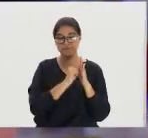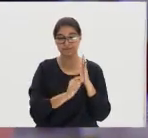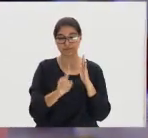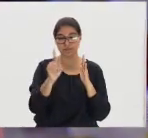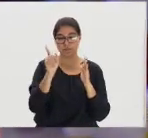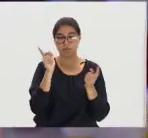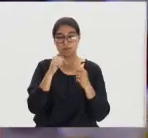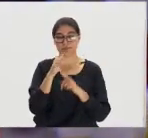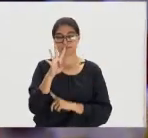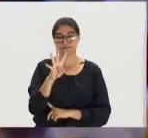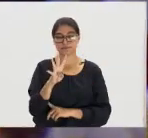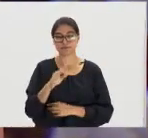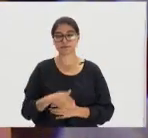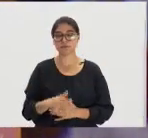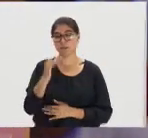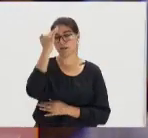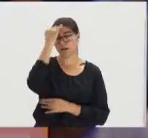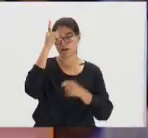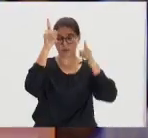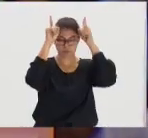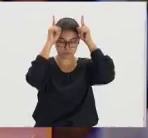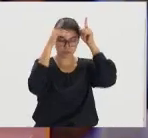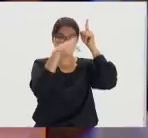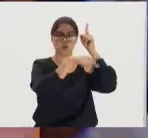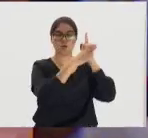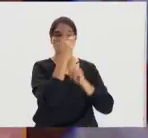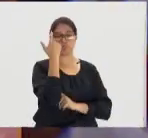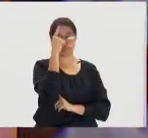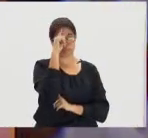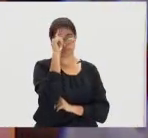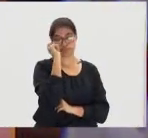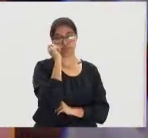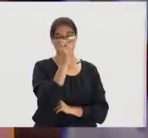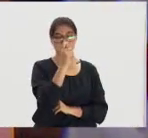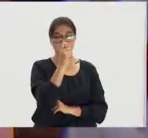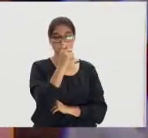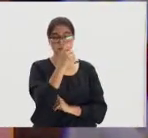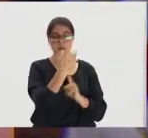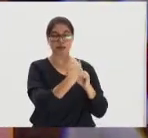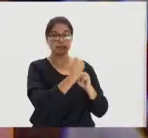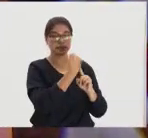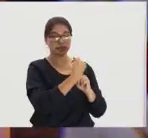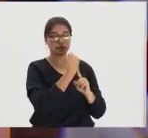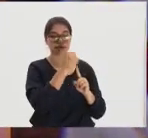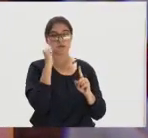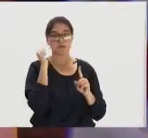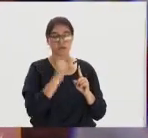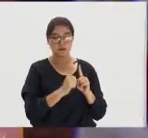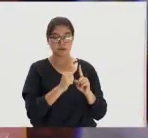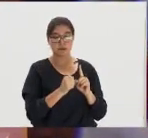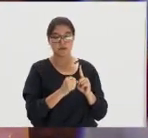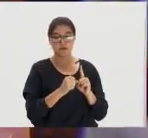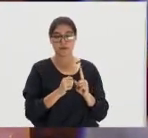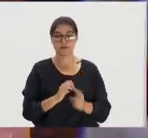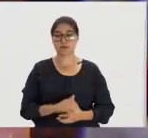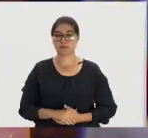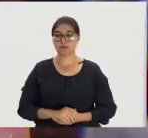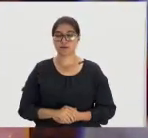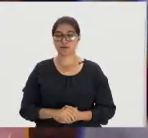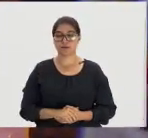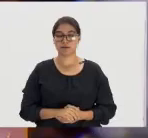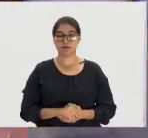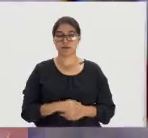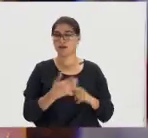Sabemos que el enemigo es astuto y tira dardos de cólera, de ira, de codicia, de resentimiento, de placer, de fama, de poder, de belleza, de